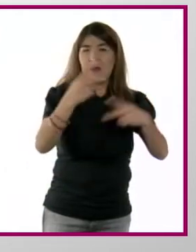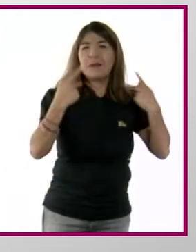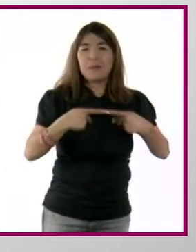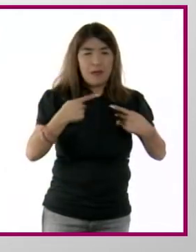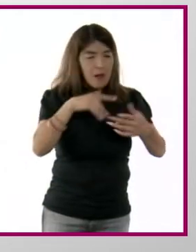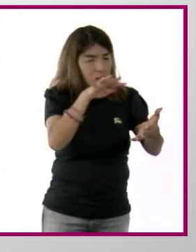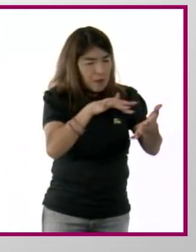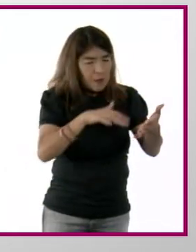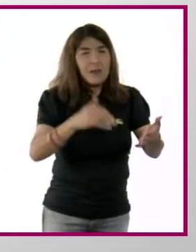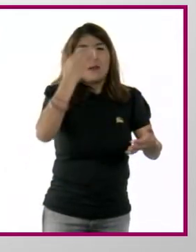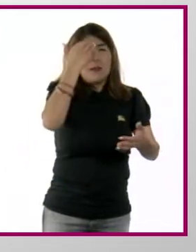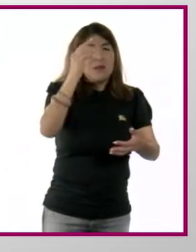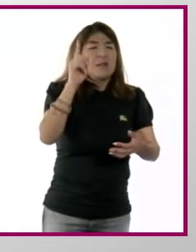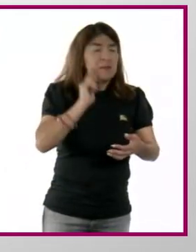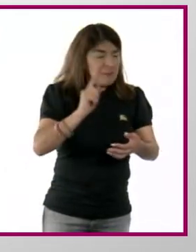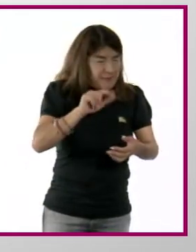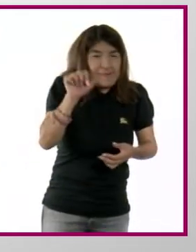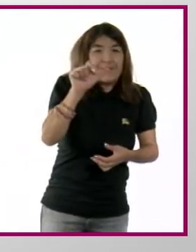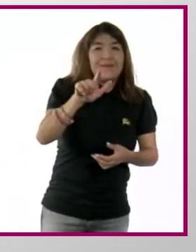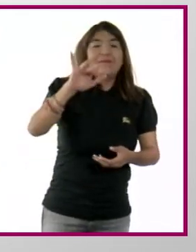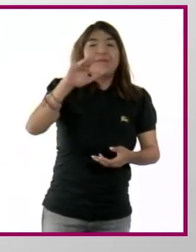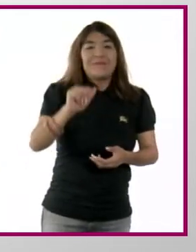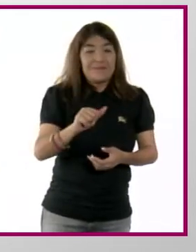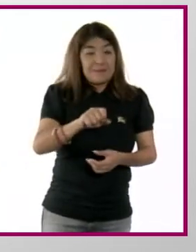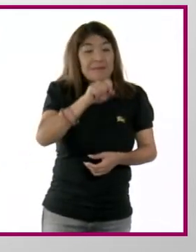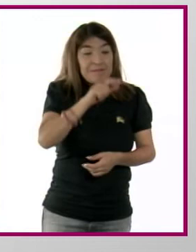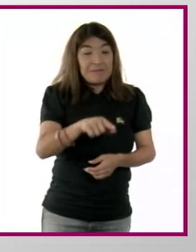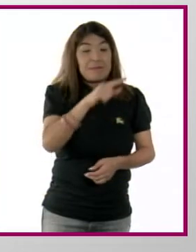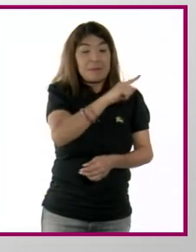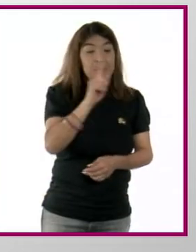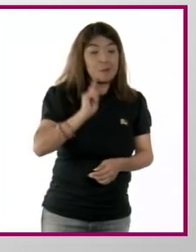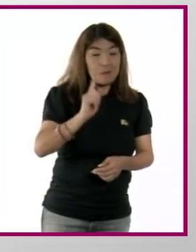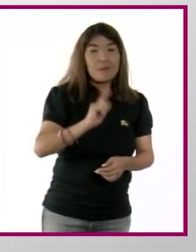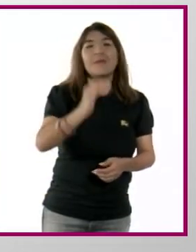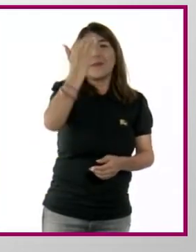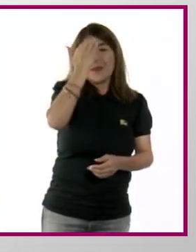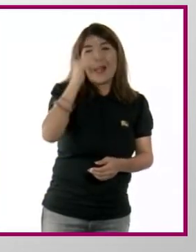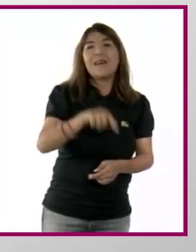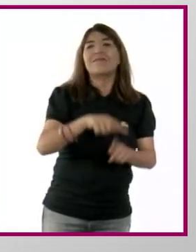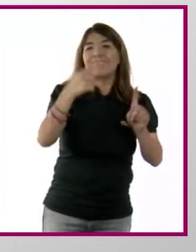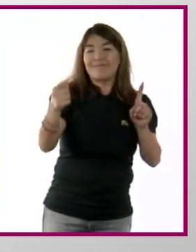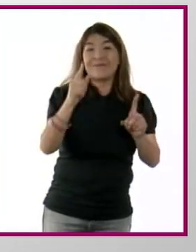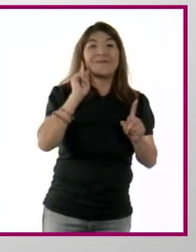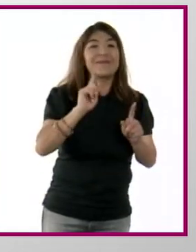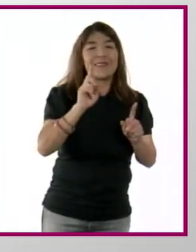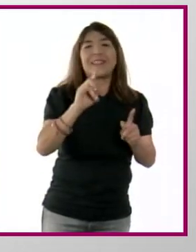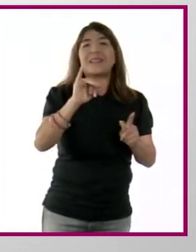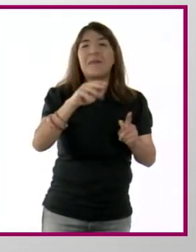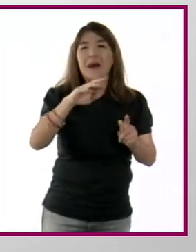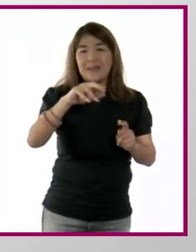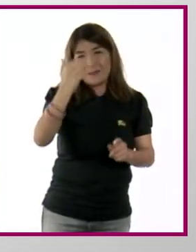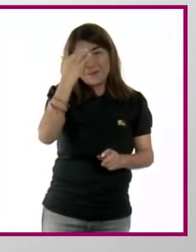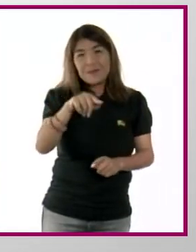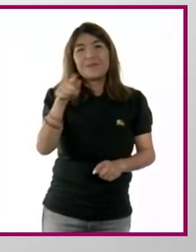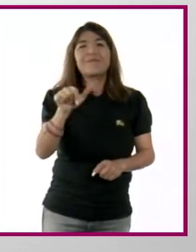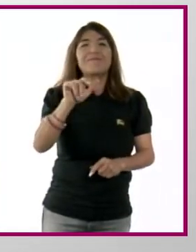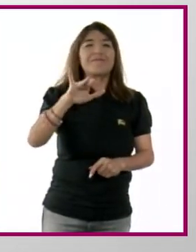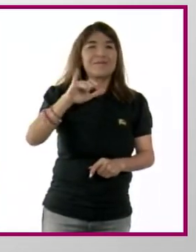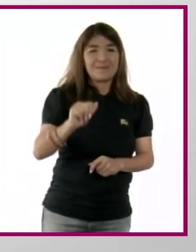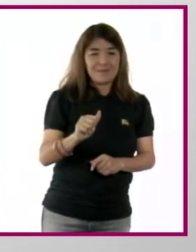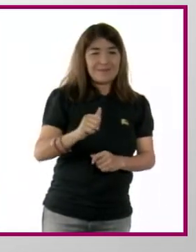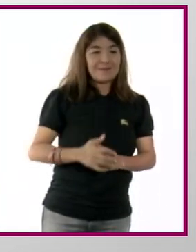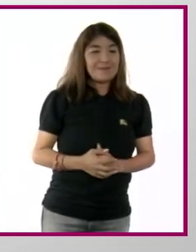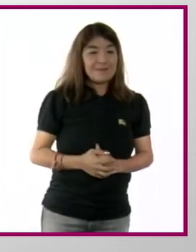y que Ditmara es lectora. Por lo tanto, podemos concluir que Ditmara conoce a Alicia. Tenemos más símbolos lógicos a